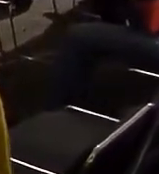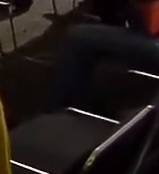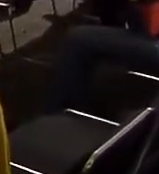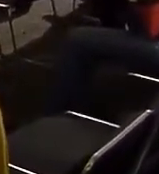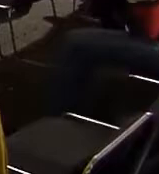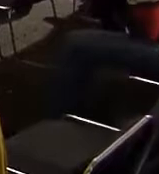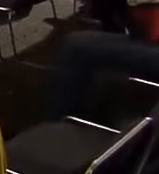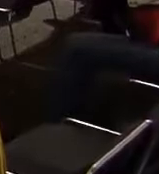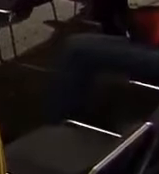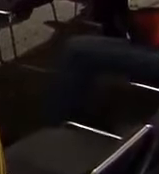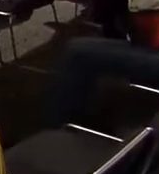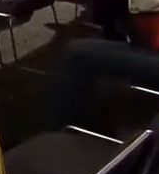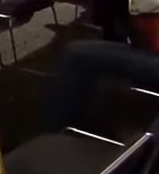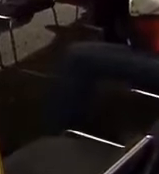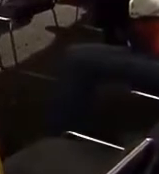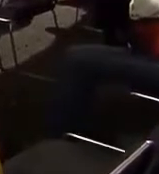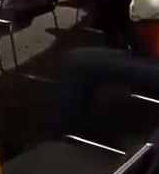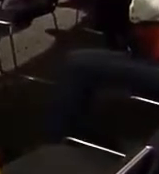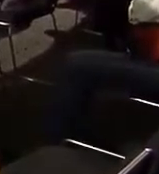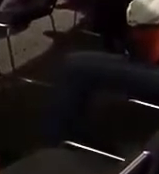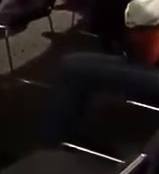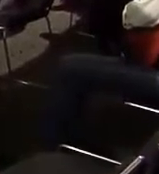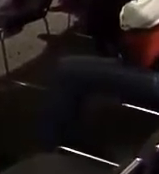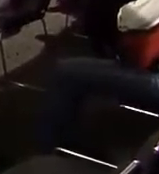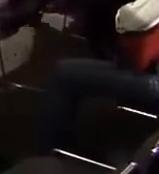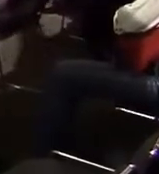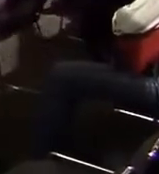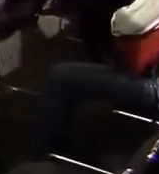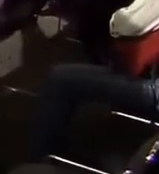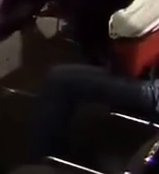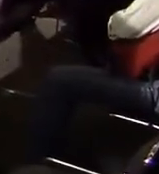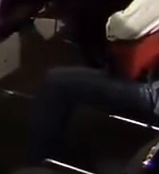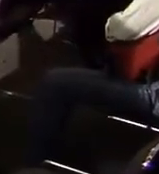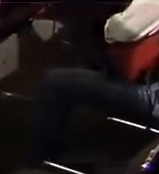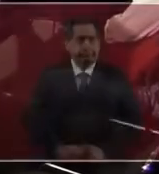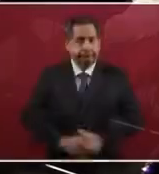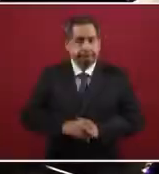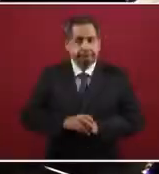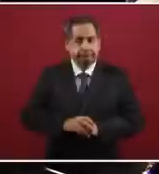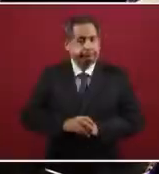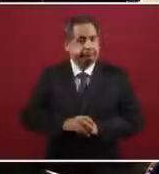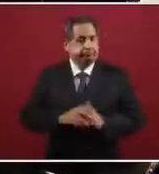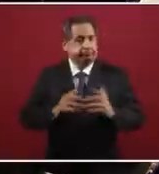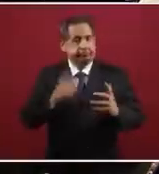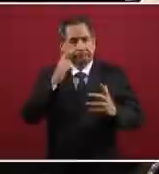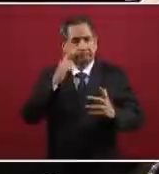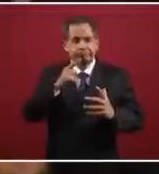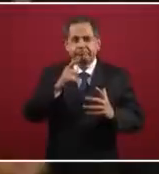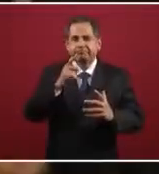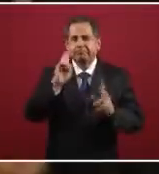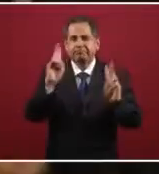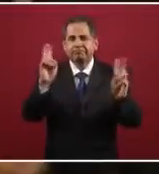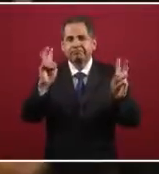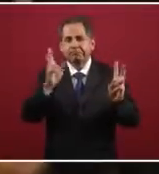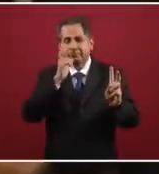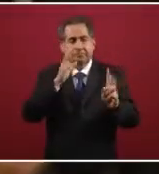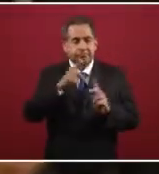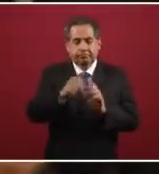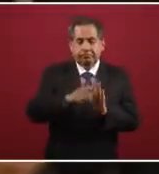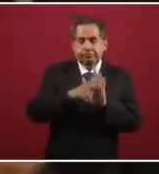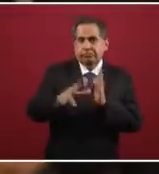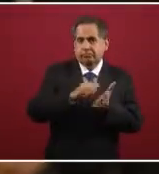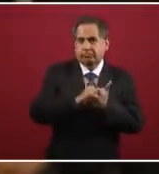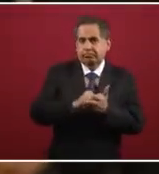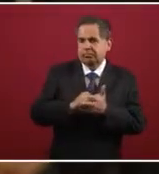punto el cónsul en la Unión Americana de los 50 pueden hacer un llamado para que la palabra invasión, denunciada por el periódico New York